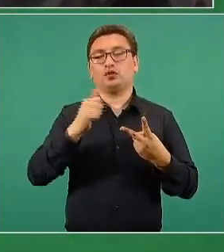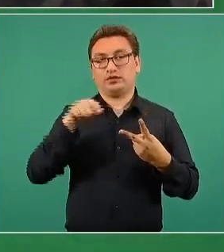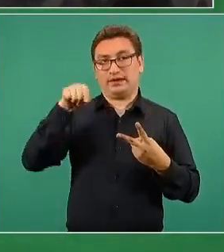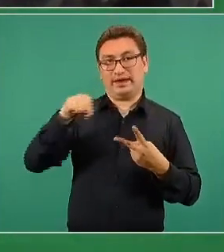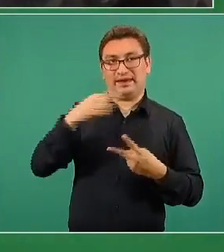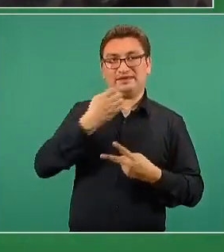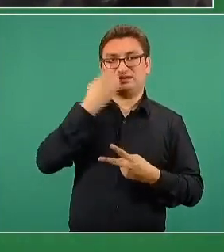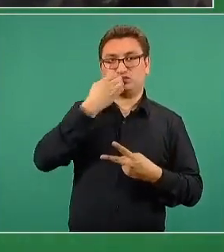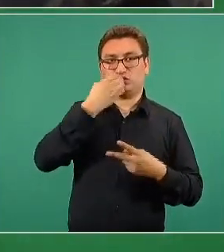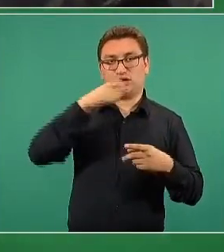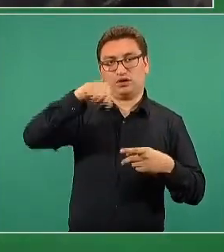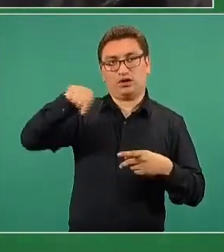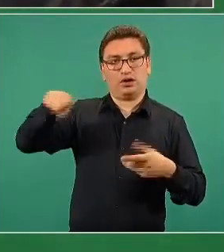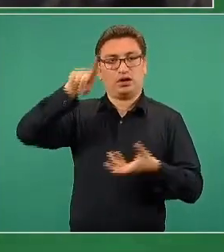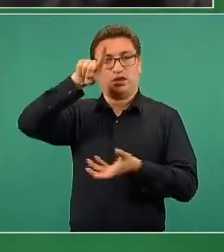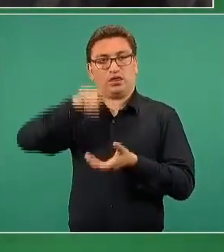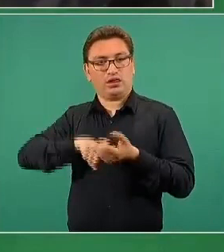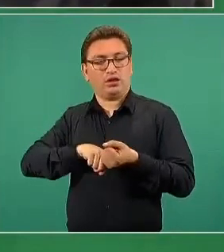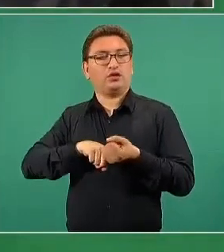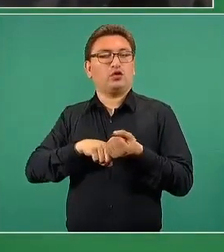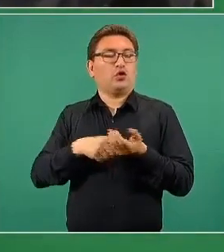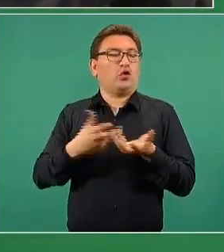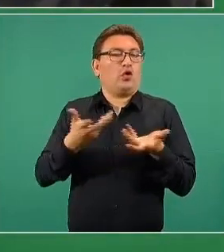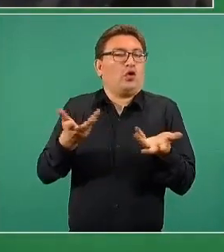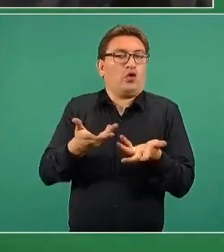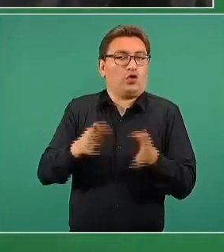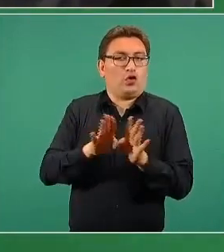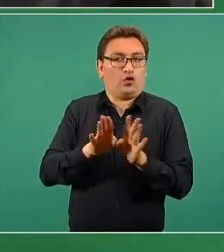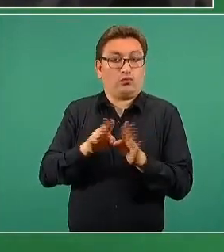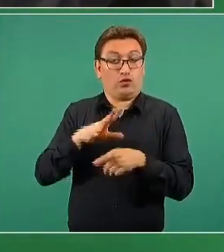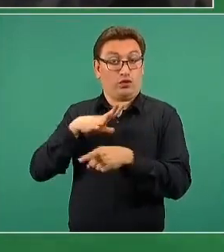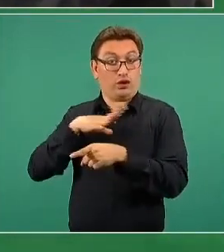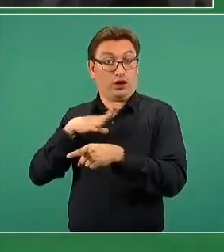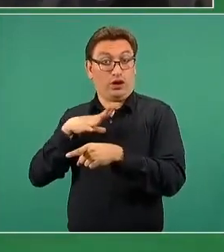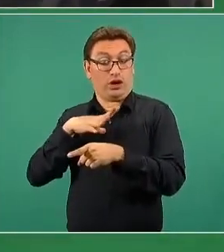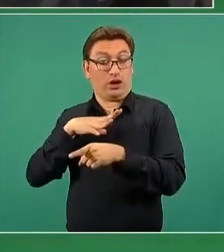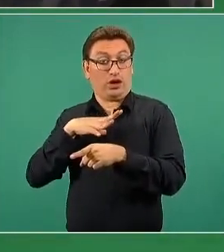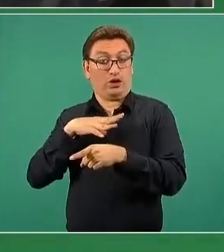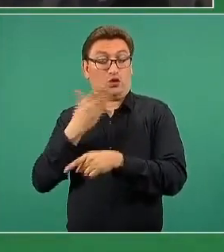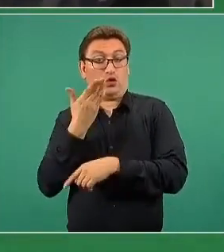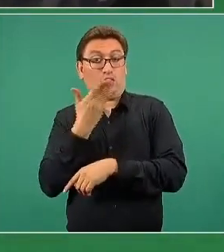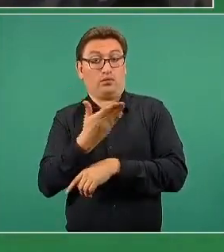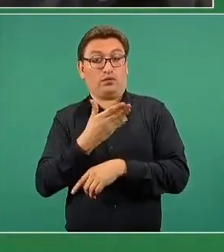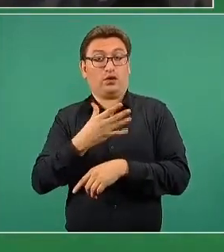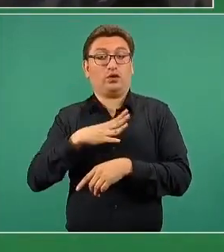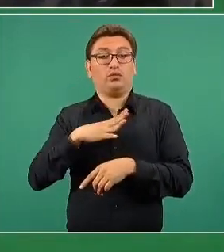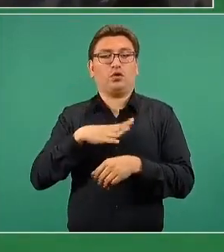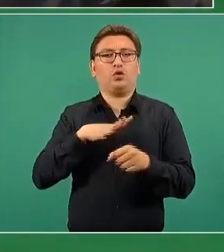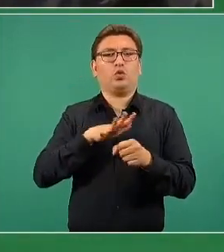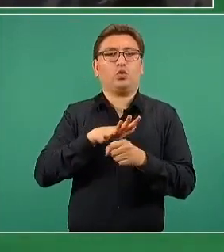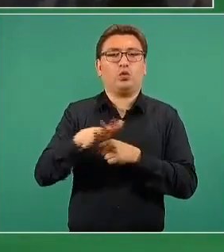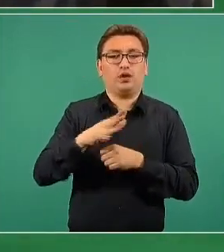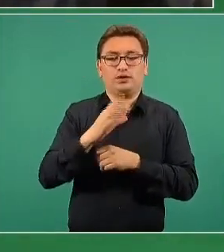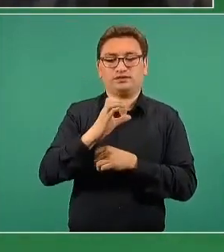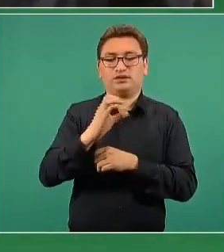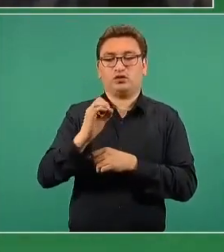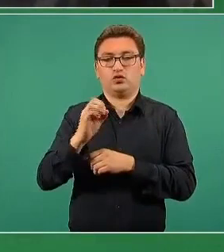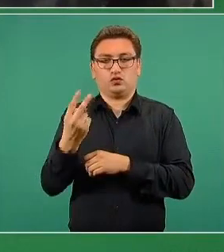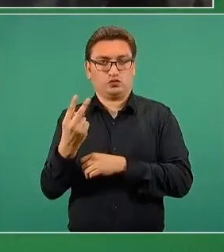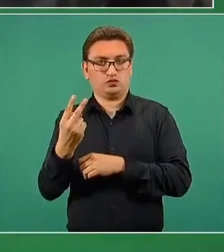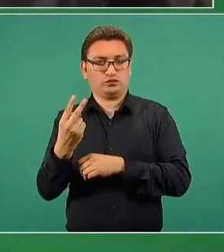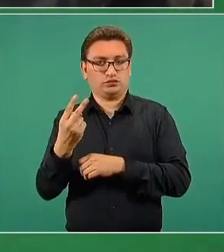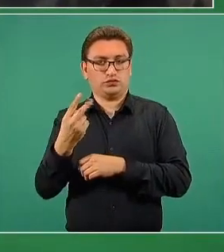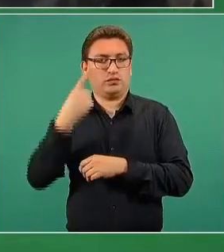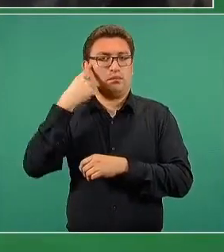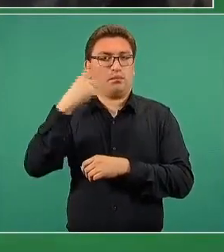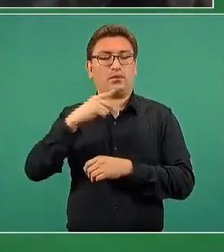escuelas, entre las medidas que se implementarían, hay detectores, o se les pediría a las escuelas que haya detectores de CO2 para